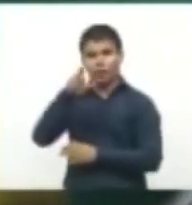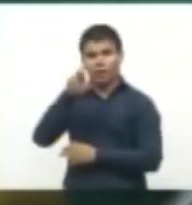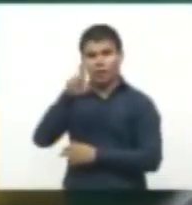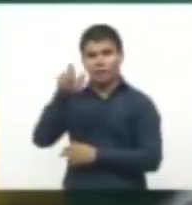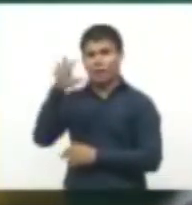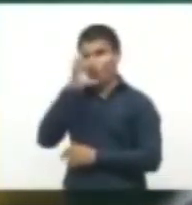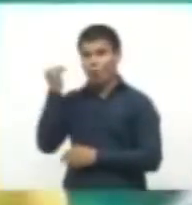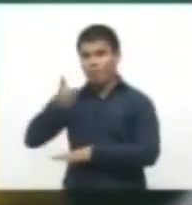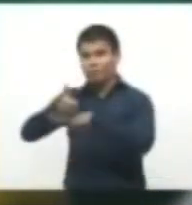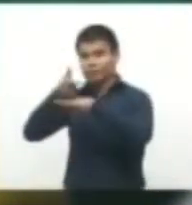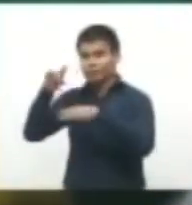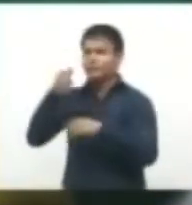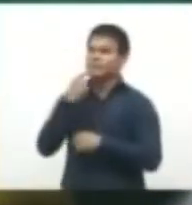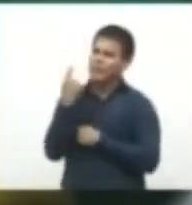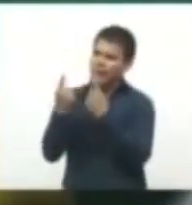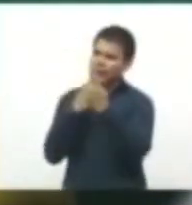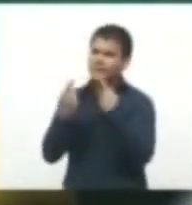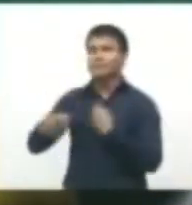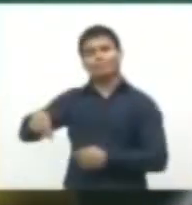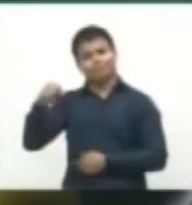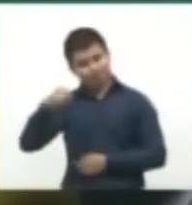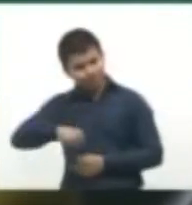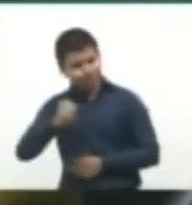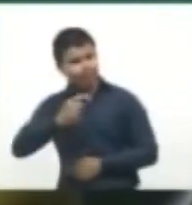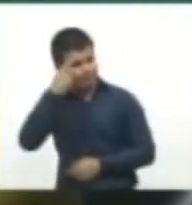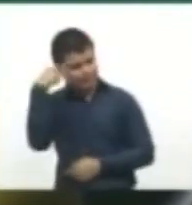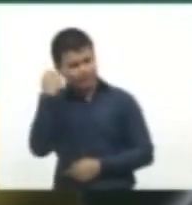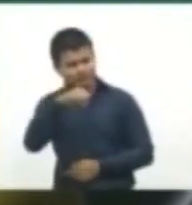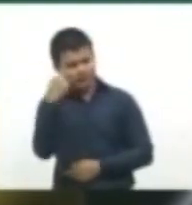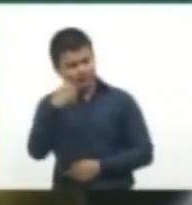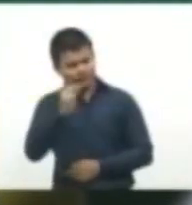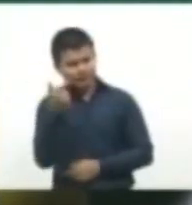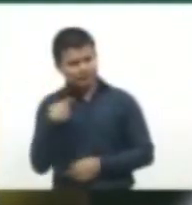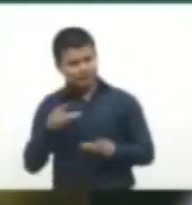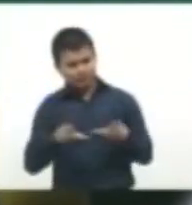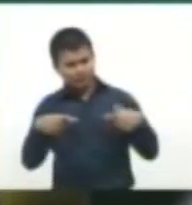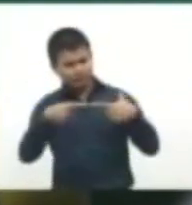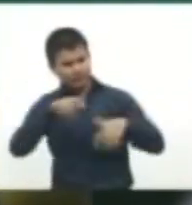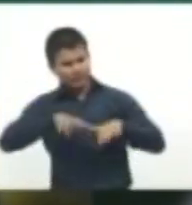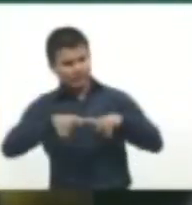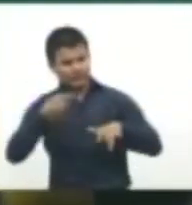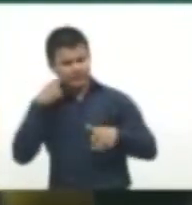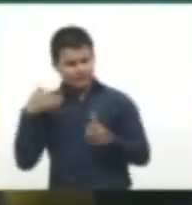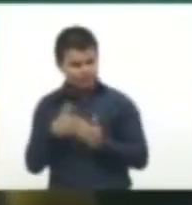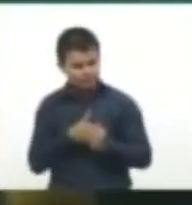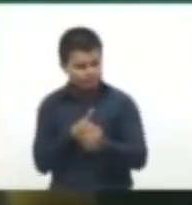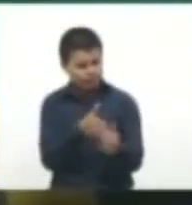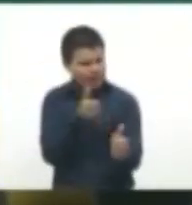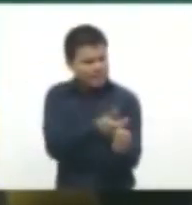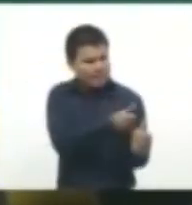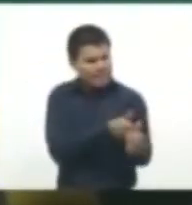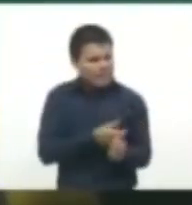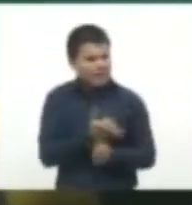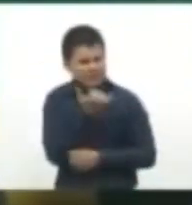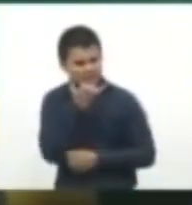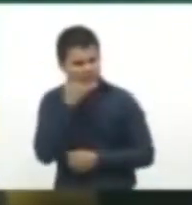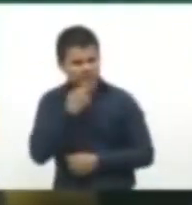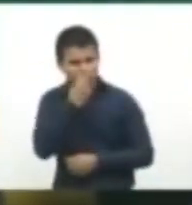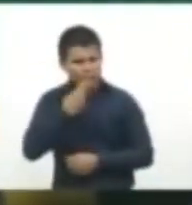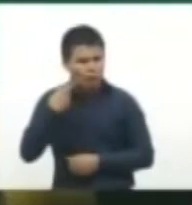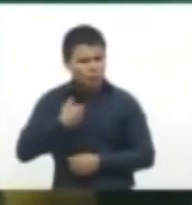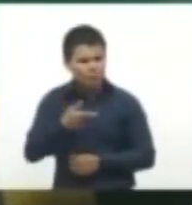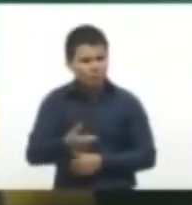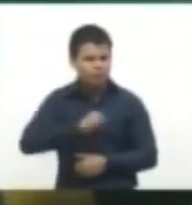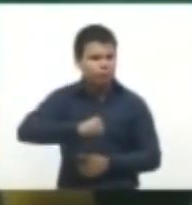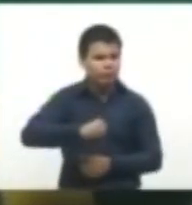está bastante preocupado, le corresponde a su oficina hacer el seguimiento del cumplimiento de este compromiso sagrado